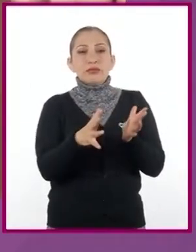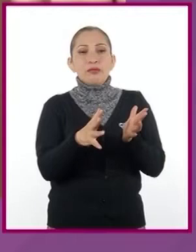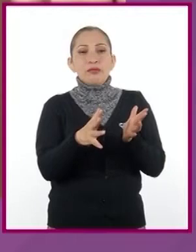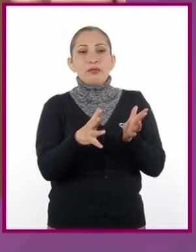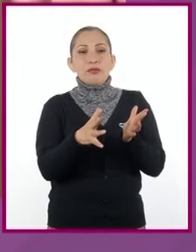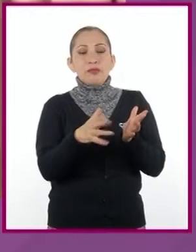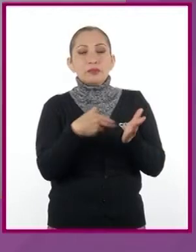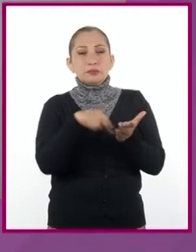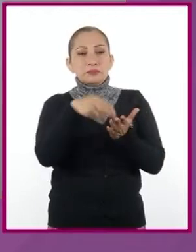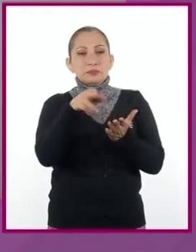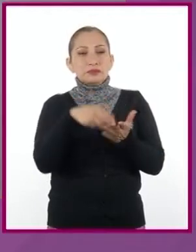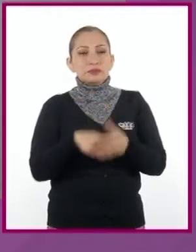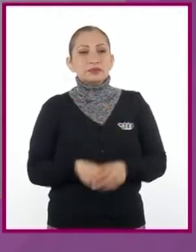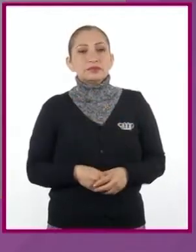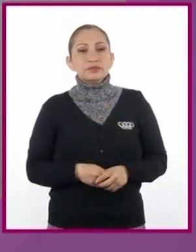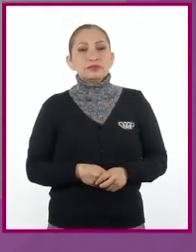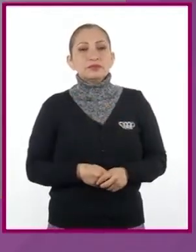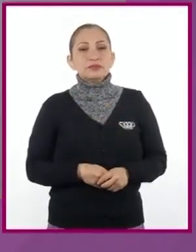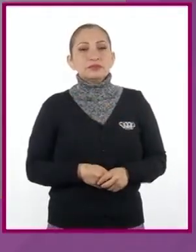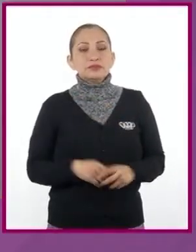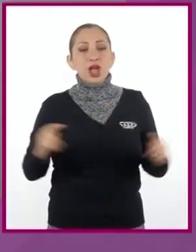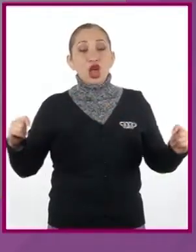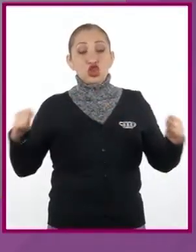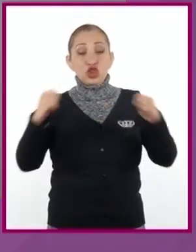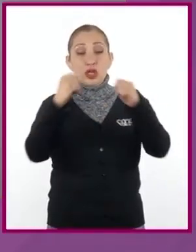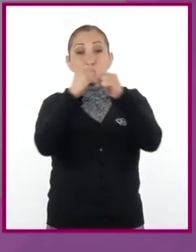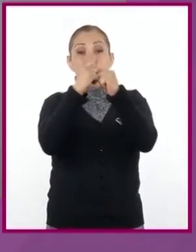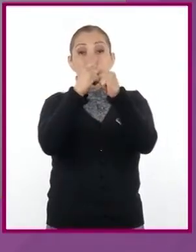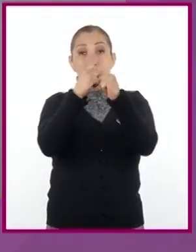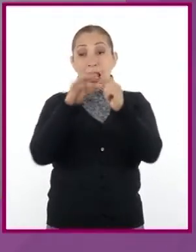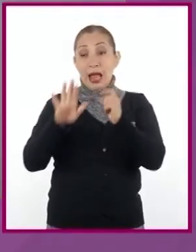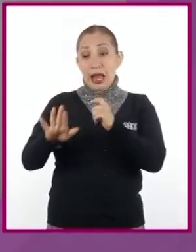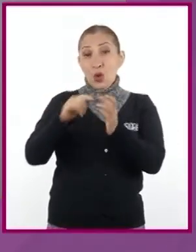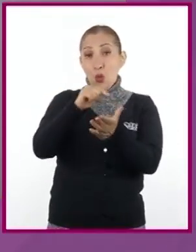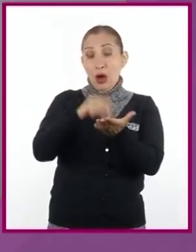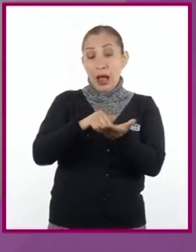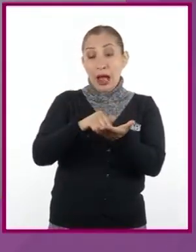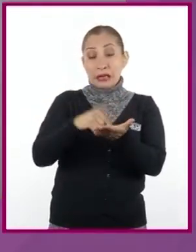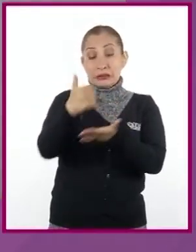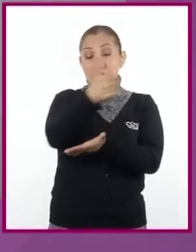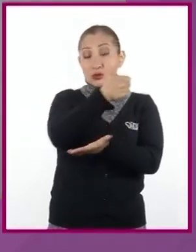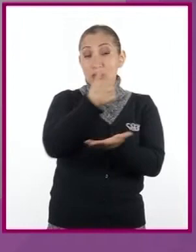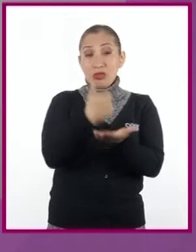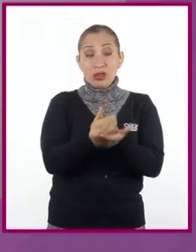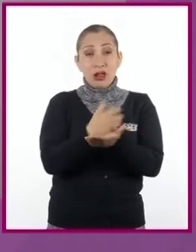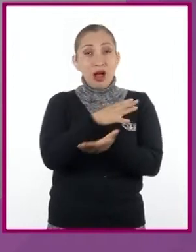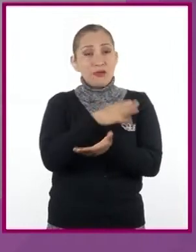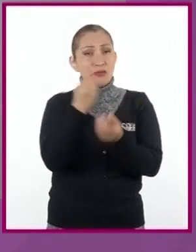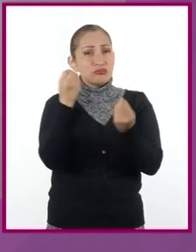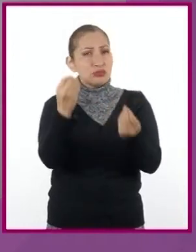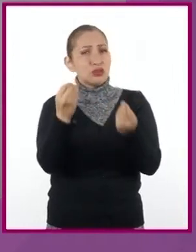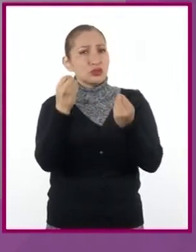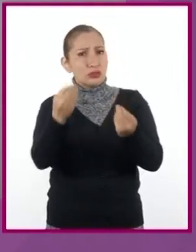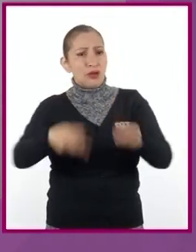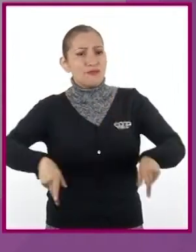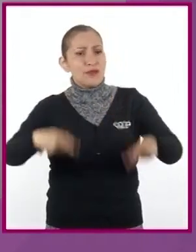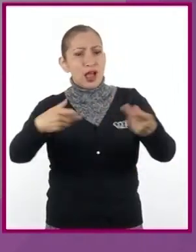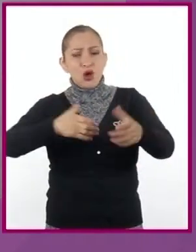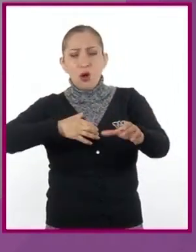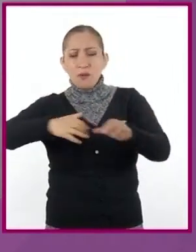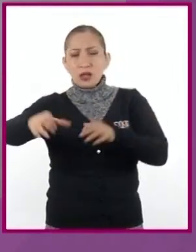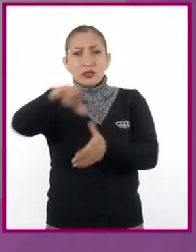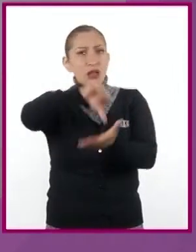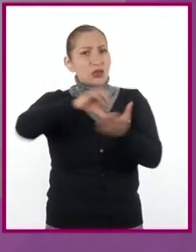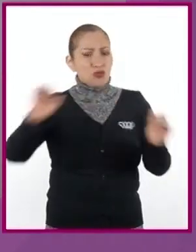estructuras. Pues Teotihuacán se caracterizó por ser una ciudad en donde había muchísimo comercio. Fue un